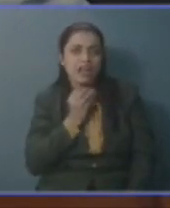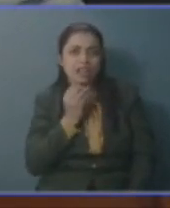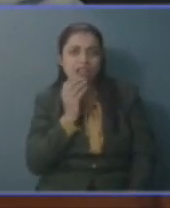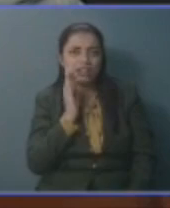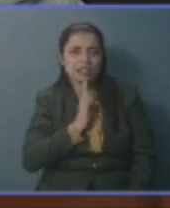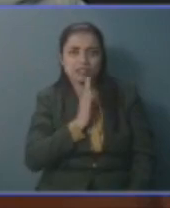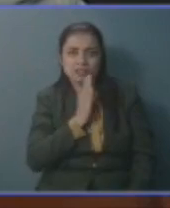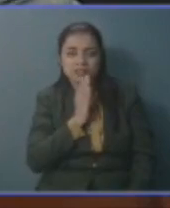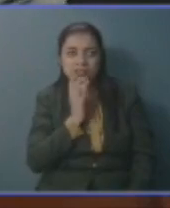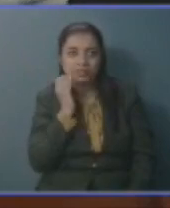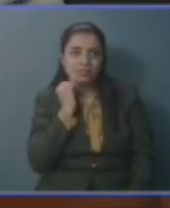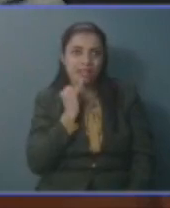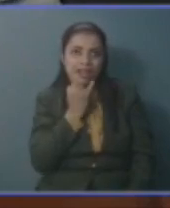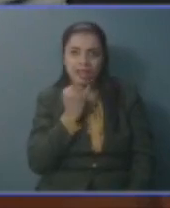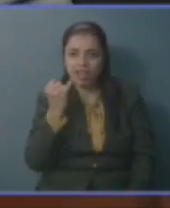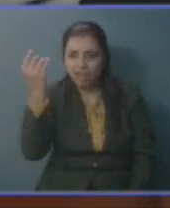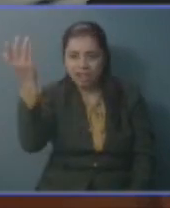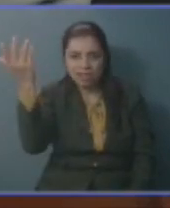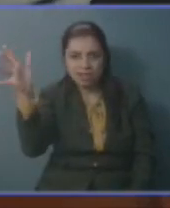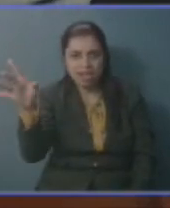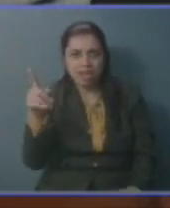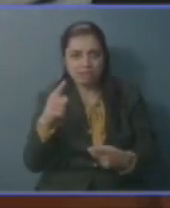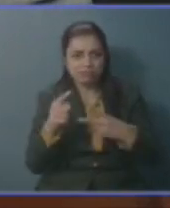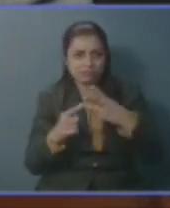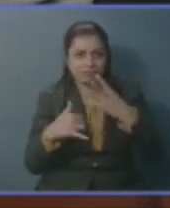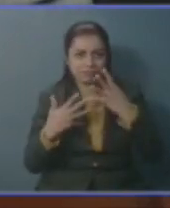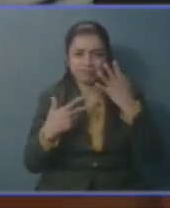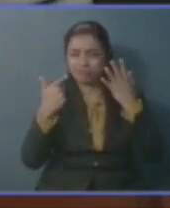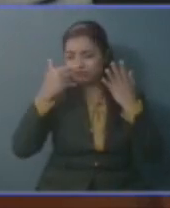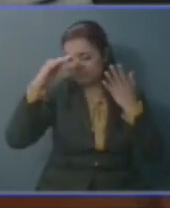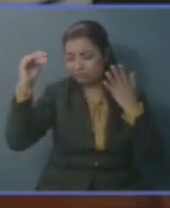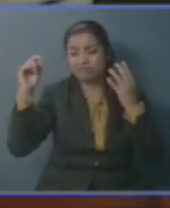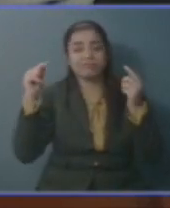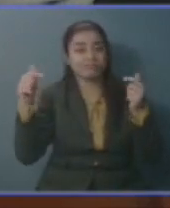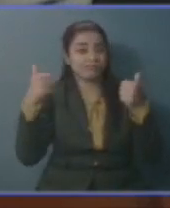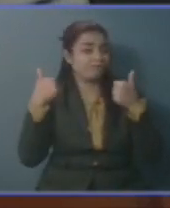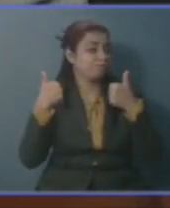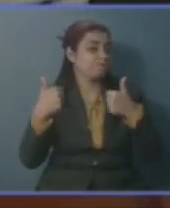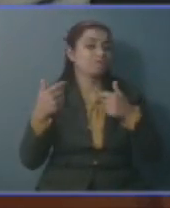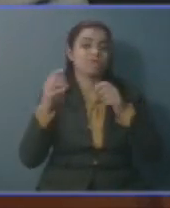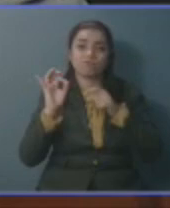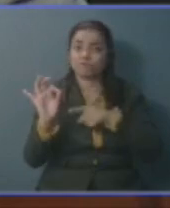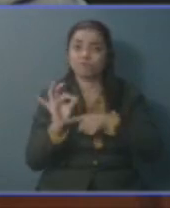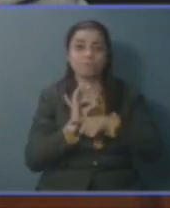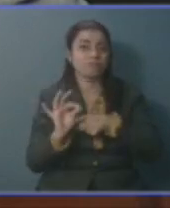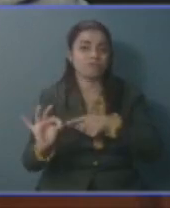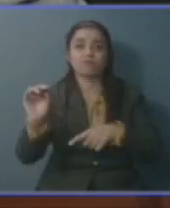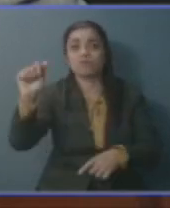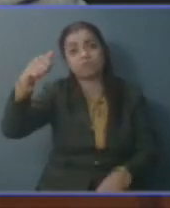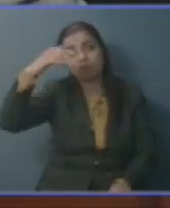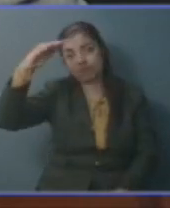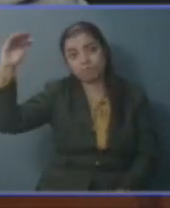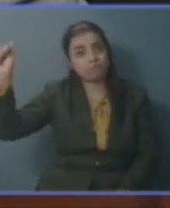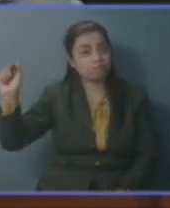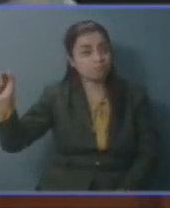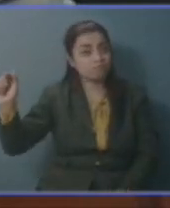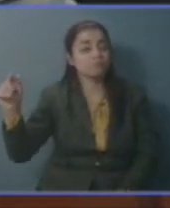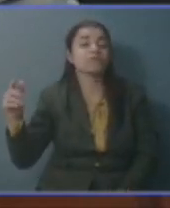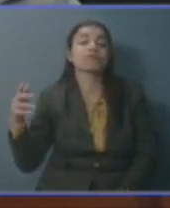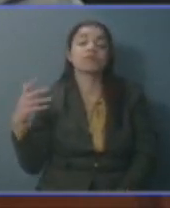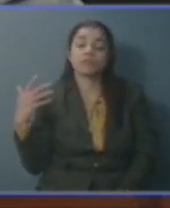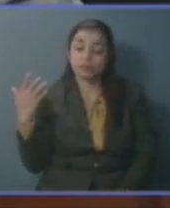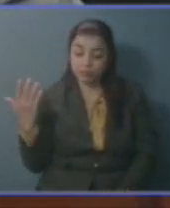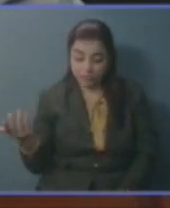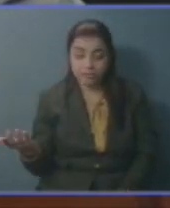lugares, y se está haciendo ahora en lugares donde esto está dando muchísimos buenos resultados. Y por